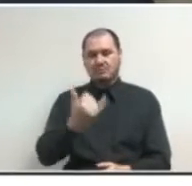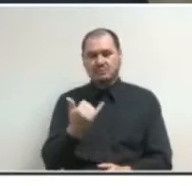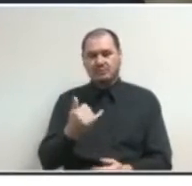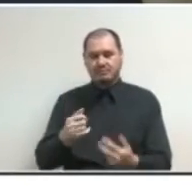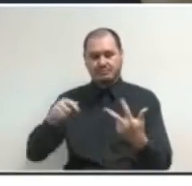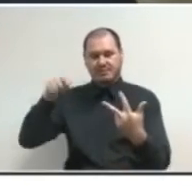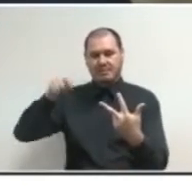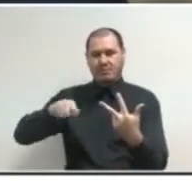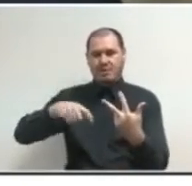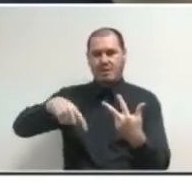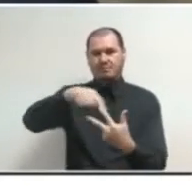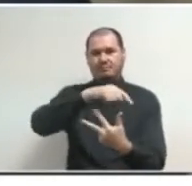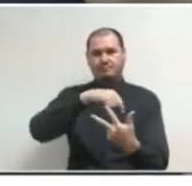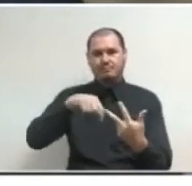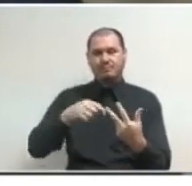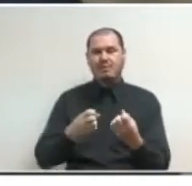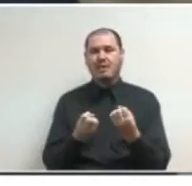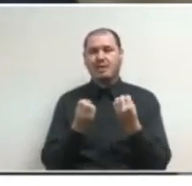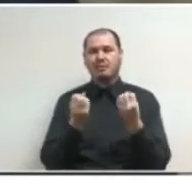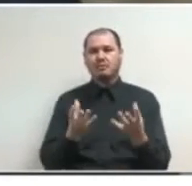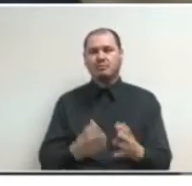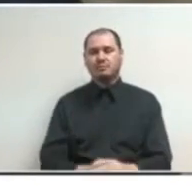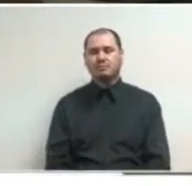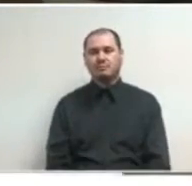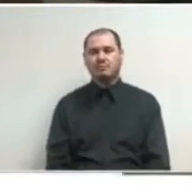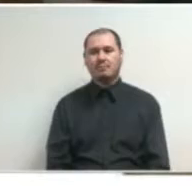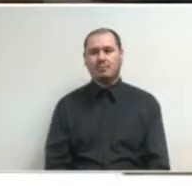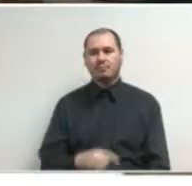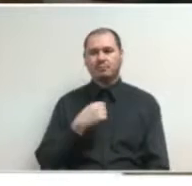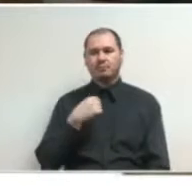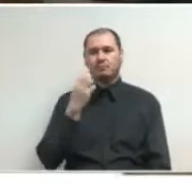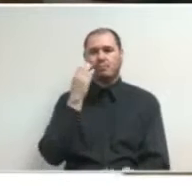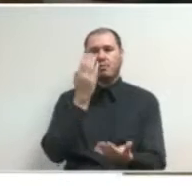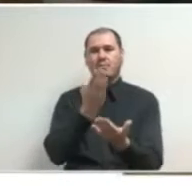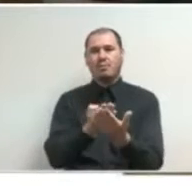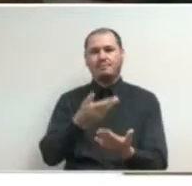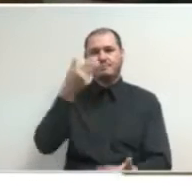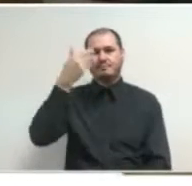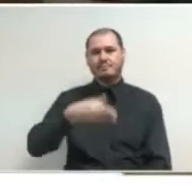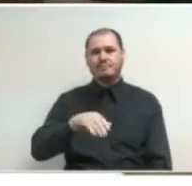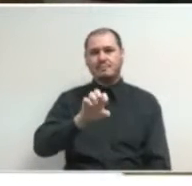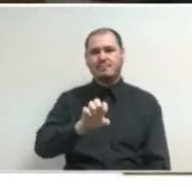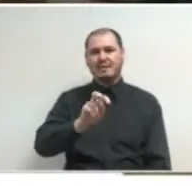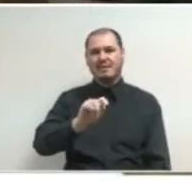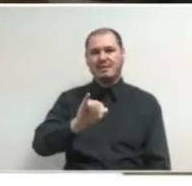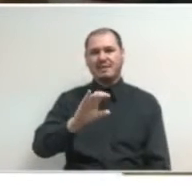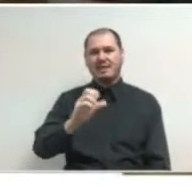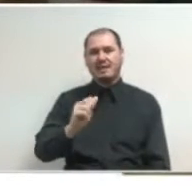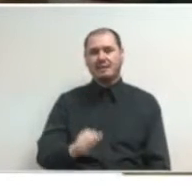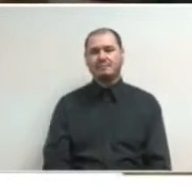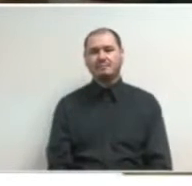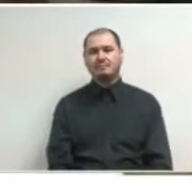a Tribunal Consultivo Cuera Argegua. Tribunal de Ética, Magistrado Penguará,